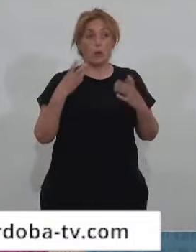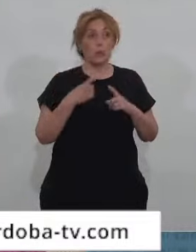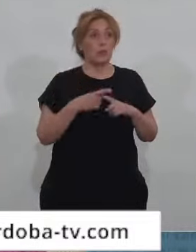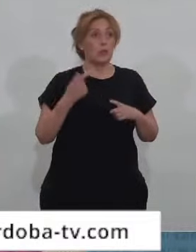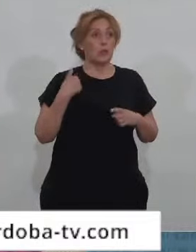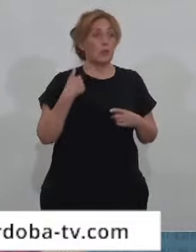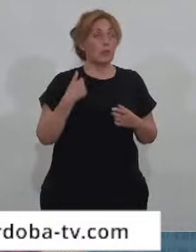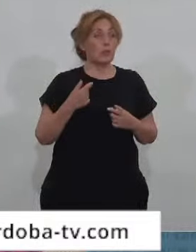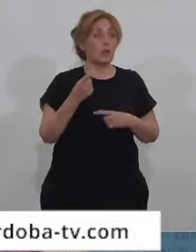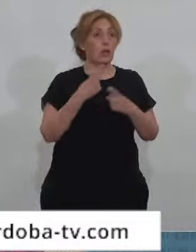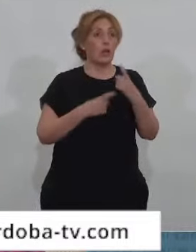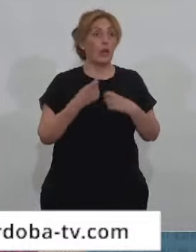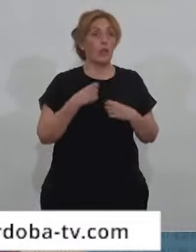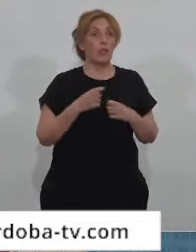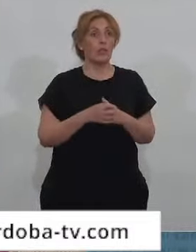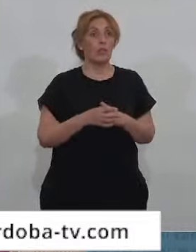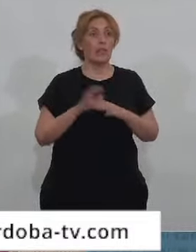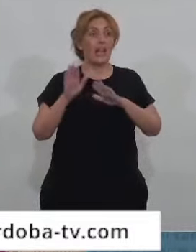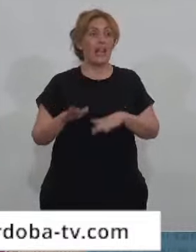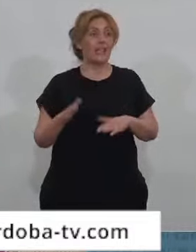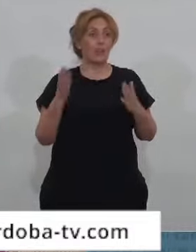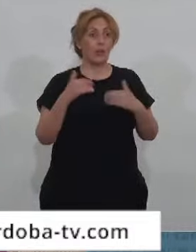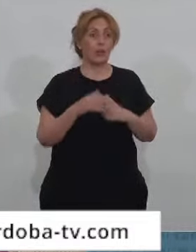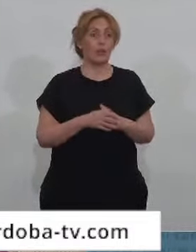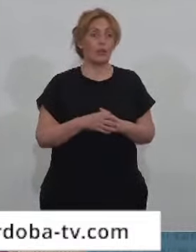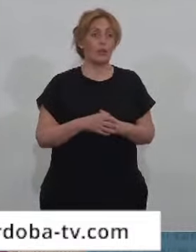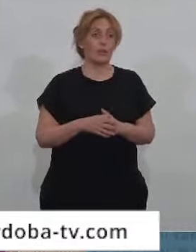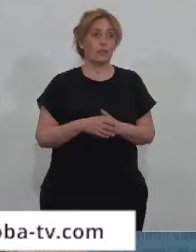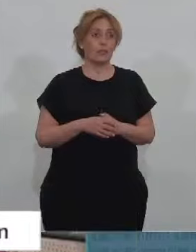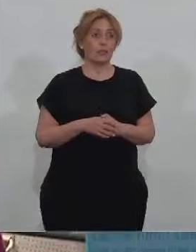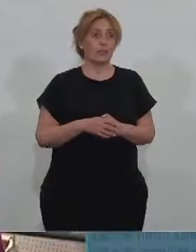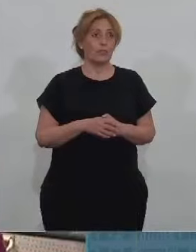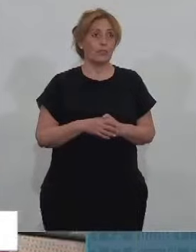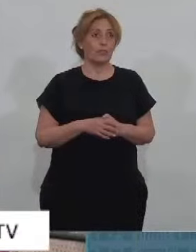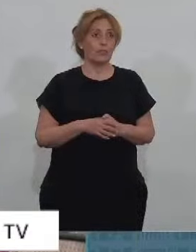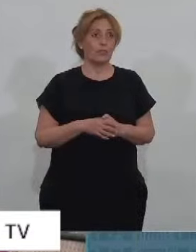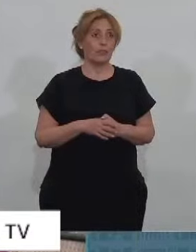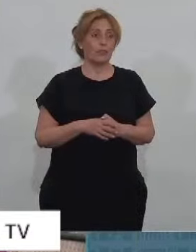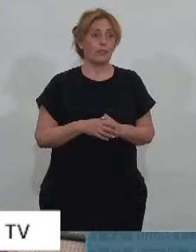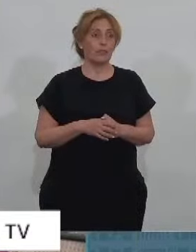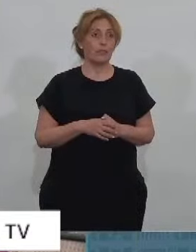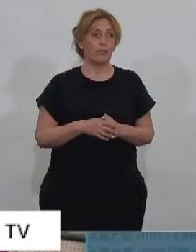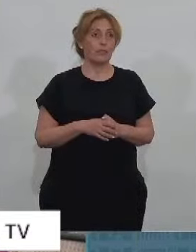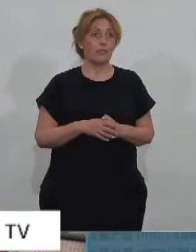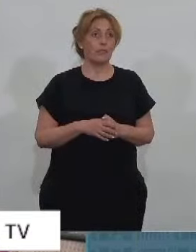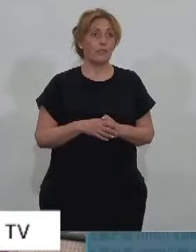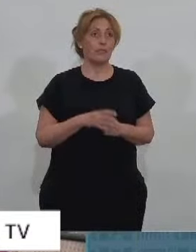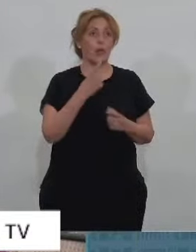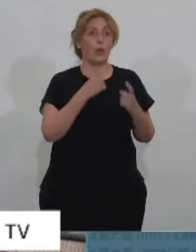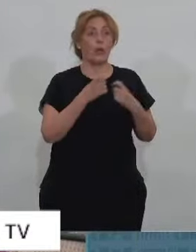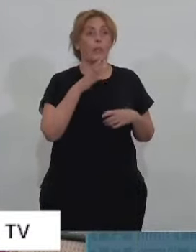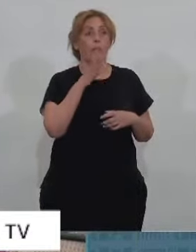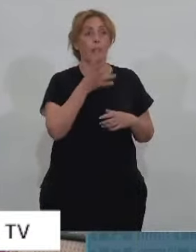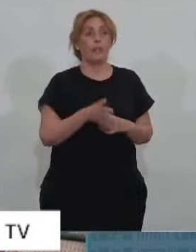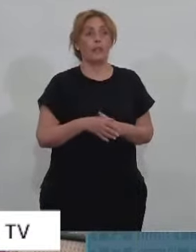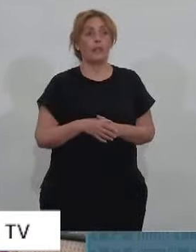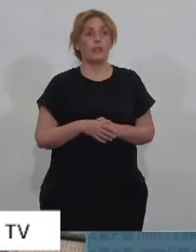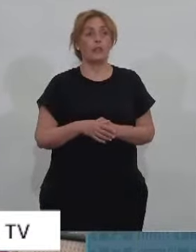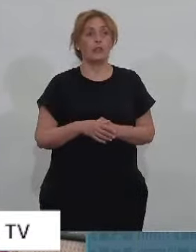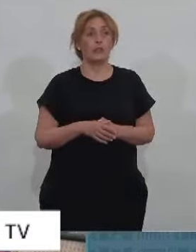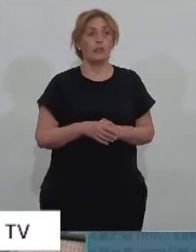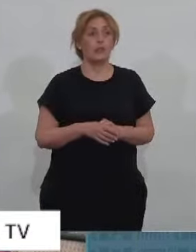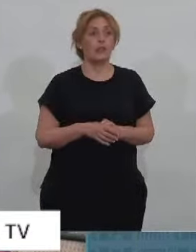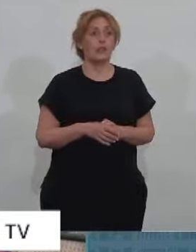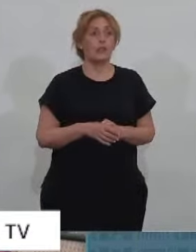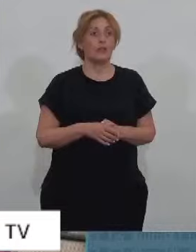que se la cuestione. Sí, se la tengo que cuestionar en ese sentido, porque verdaderamente entendíamos que, al no ser un punto